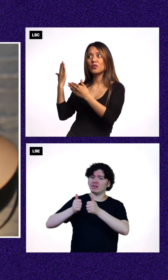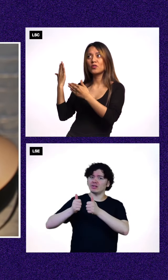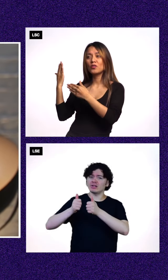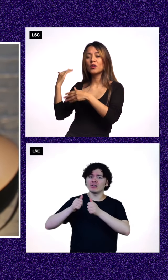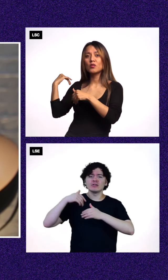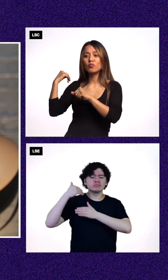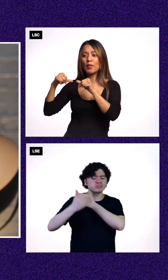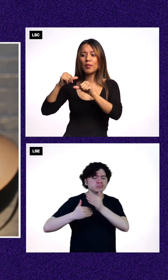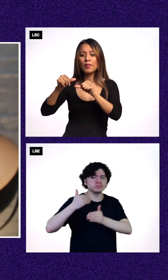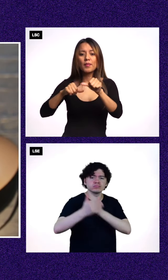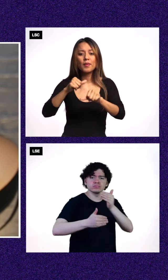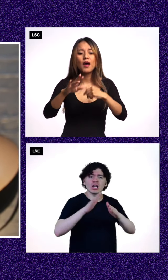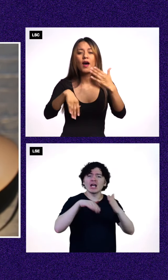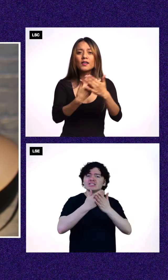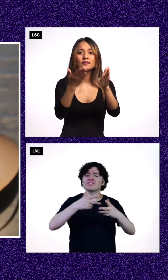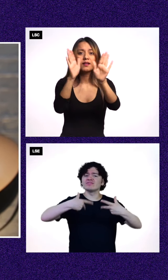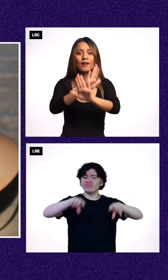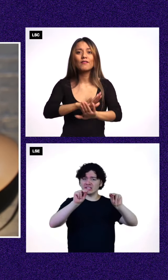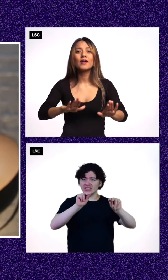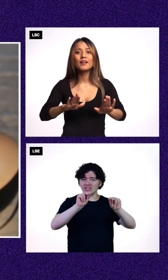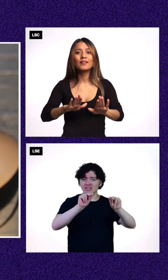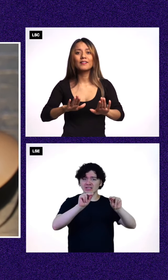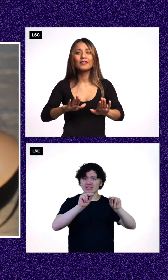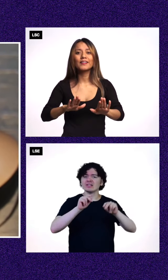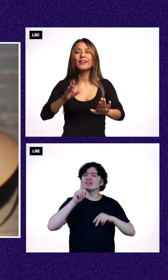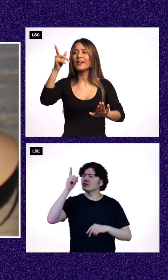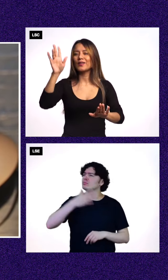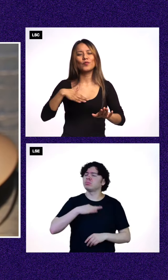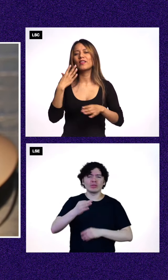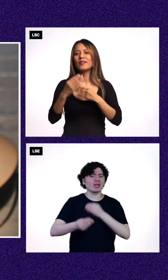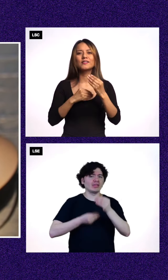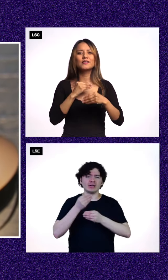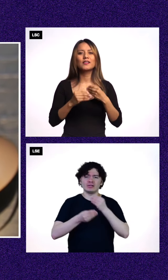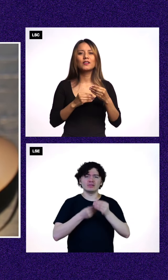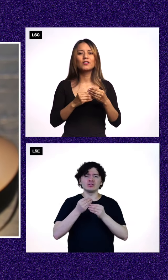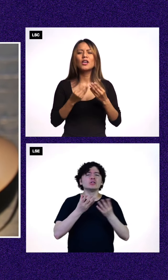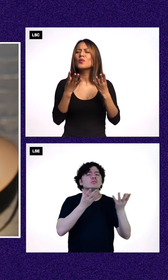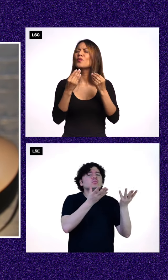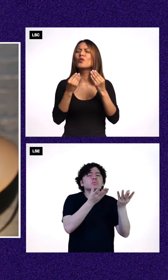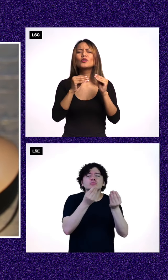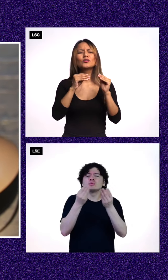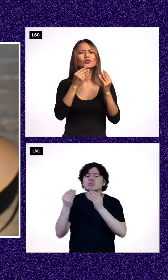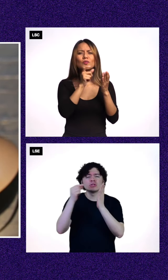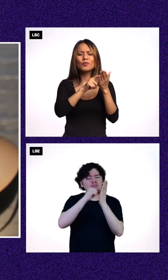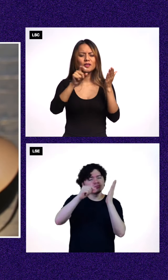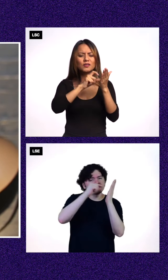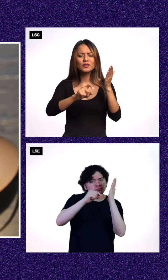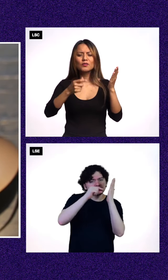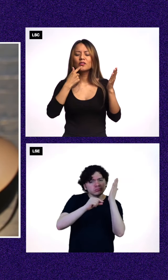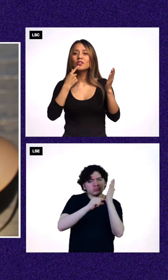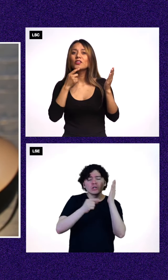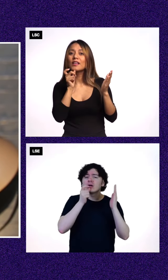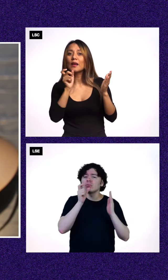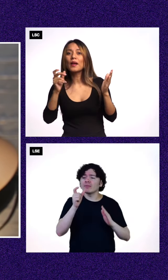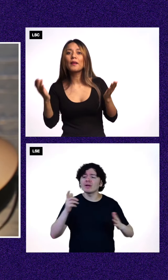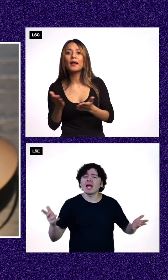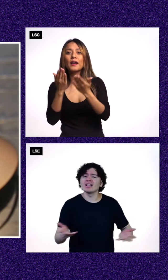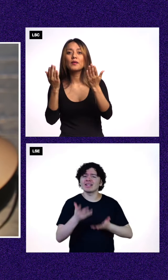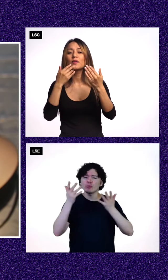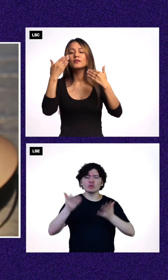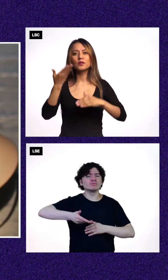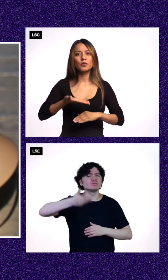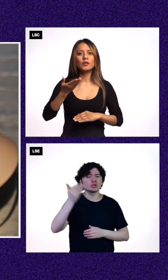Es capaz de superar nuestras expectativas. Y, por supuesto, hay muchos otros versículos que podría citar. Por eso, la profecía